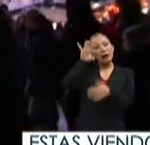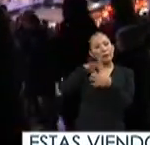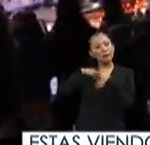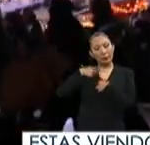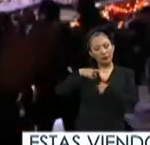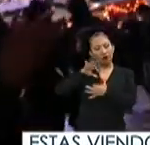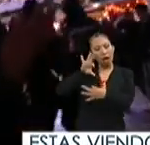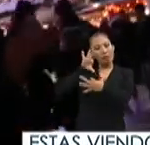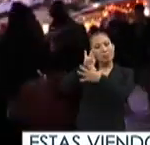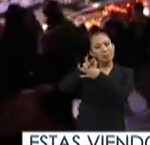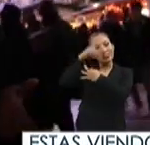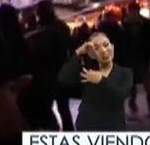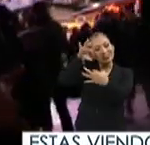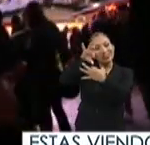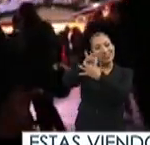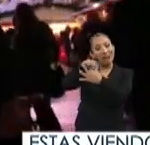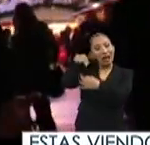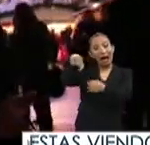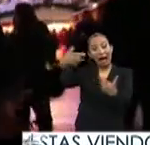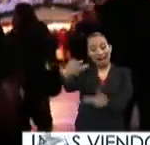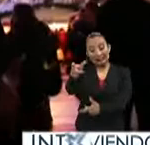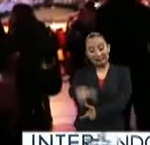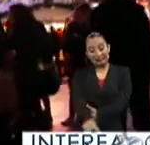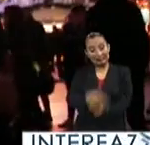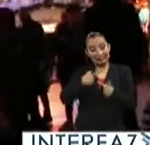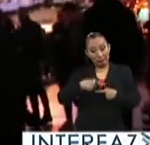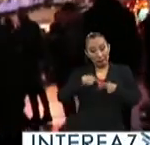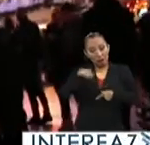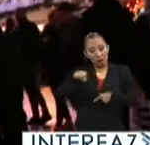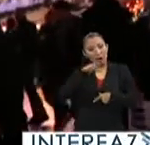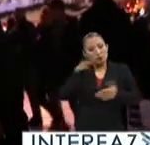persona. Poder hacer que esa persona